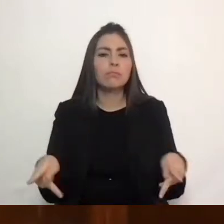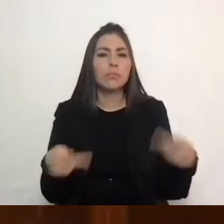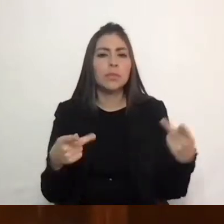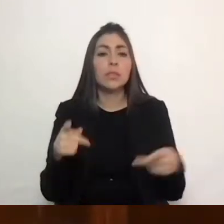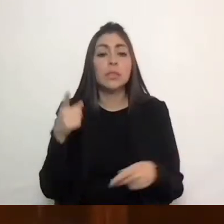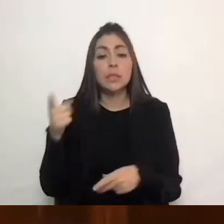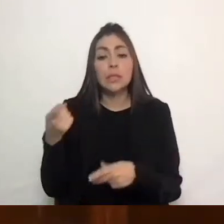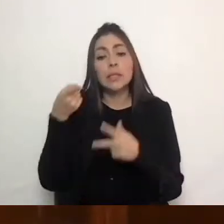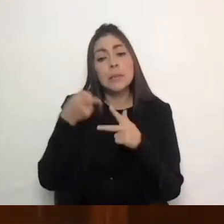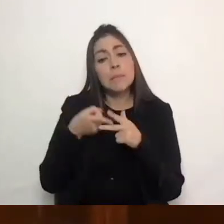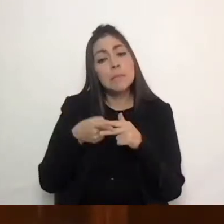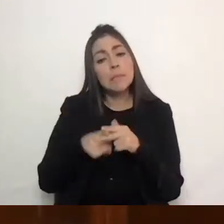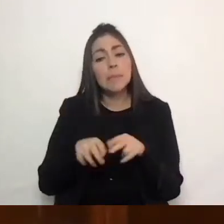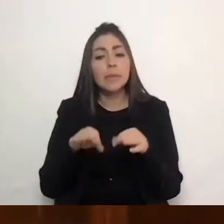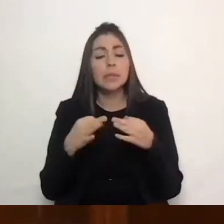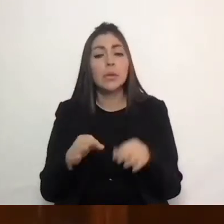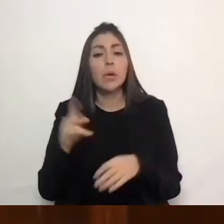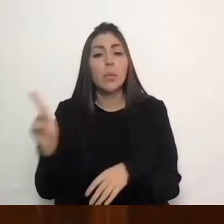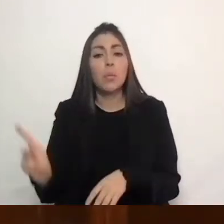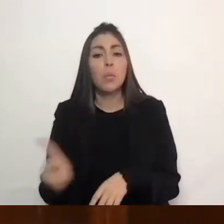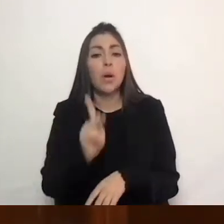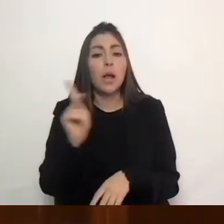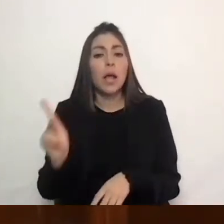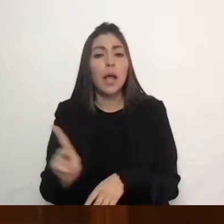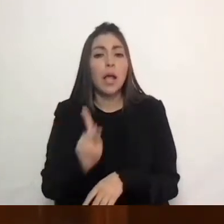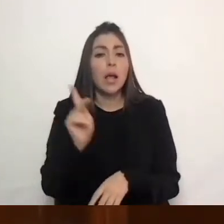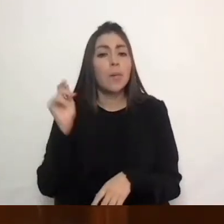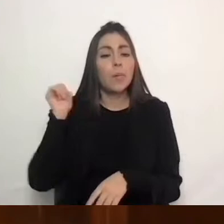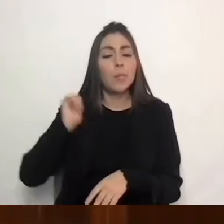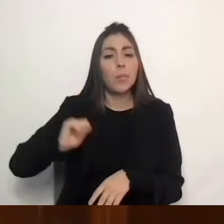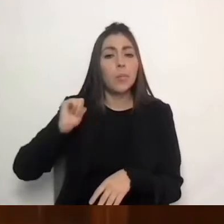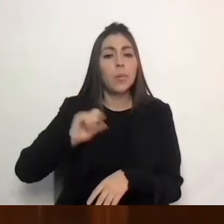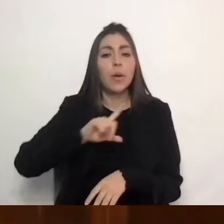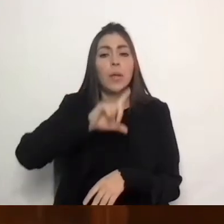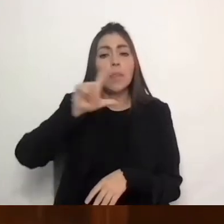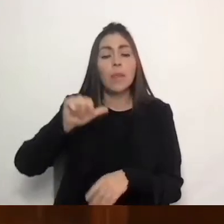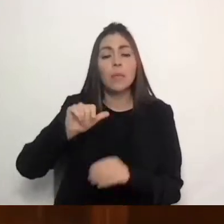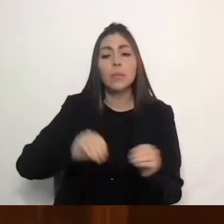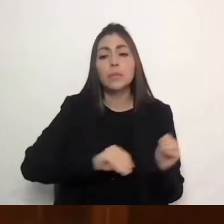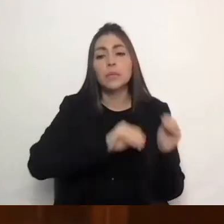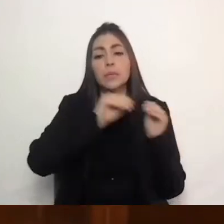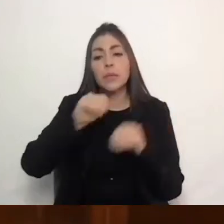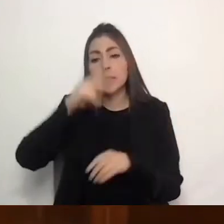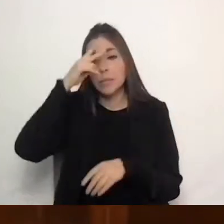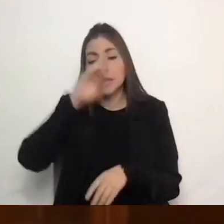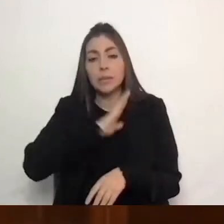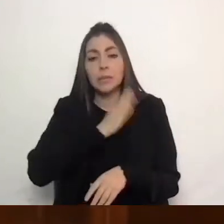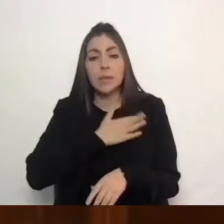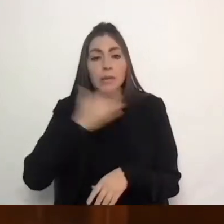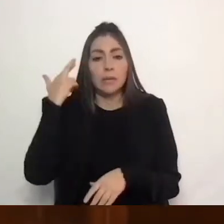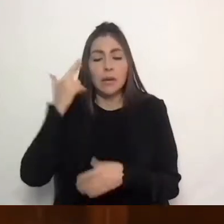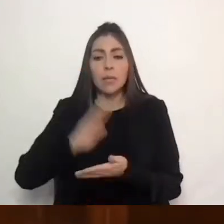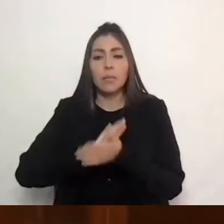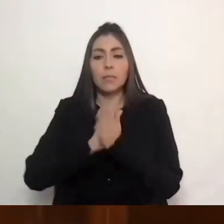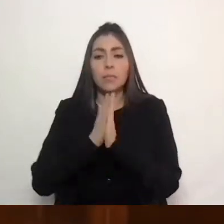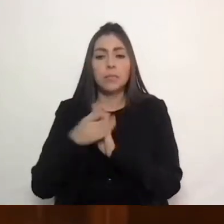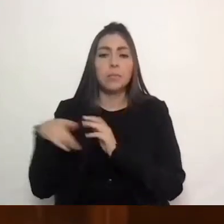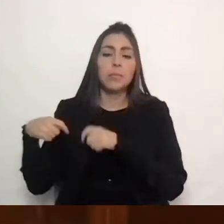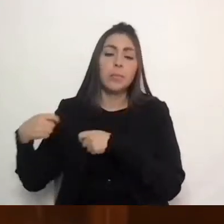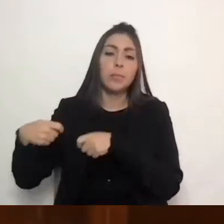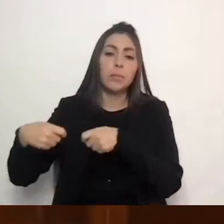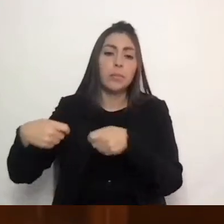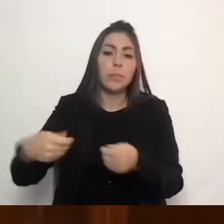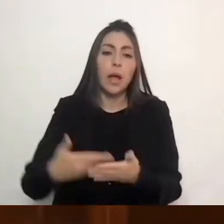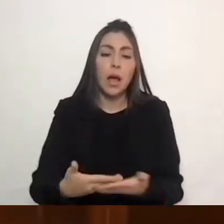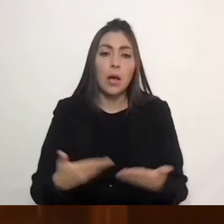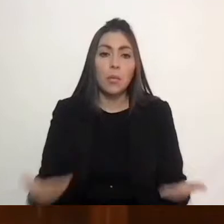pueblos prehispánicos y adaptadas en el virreinato han llegado a nuestros días tras 200